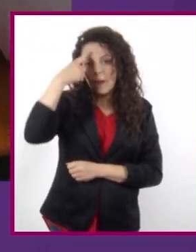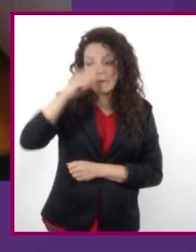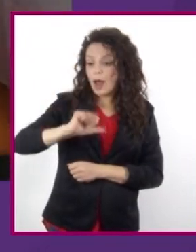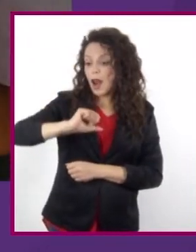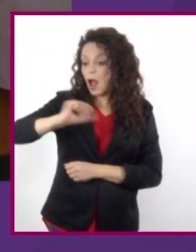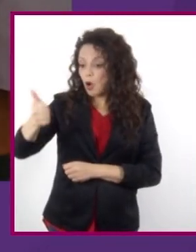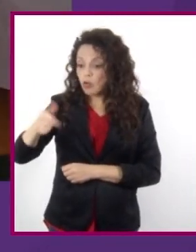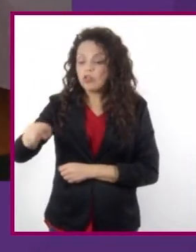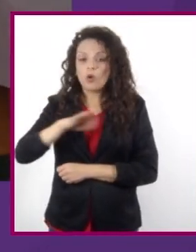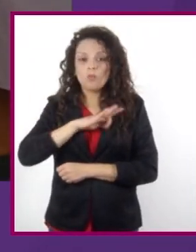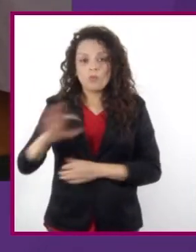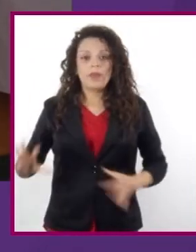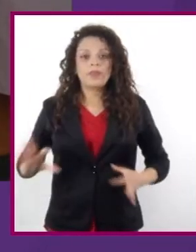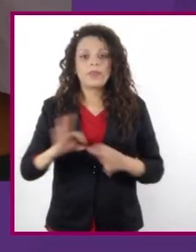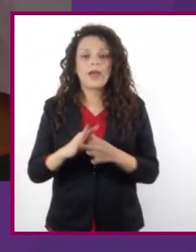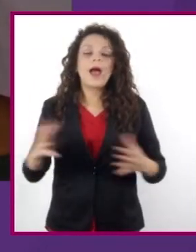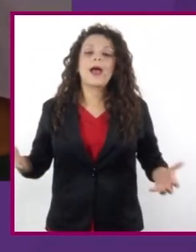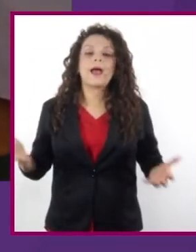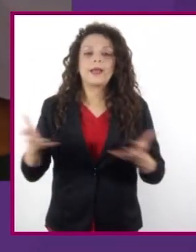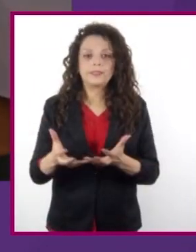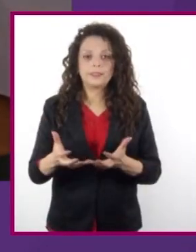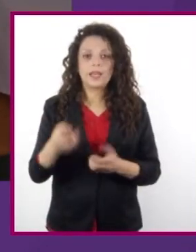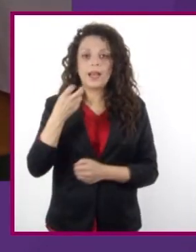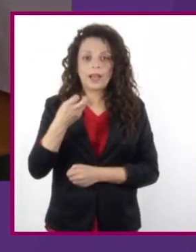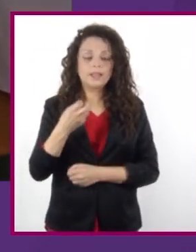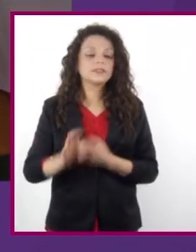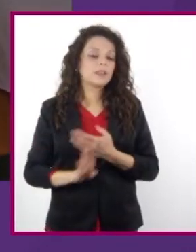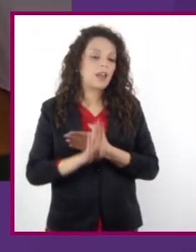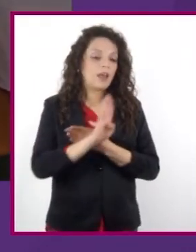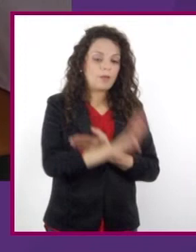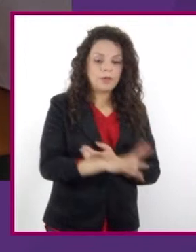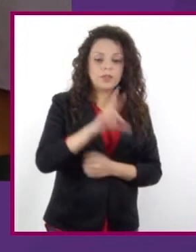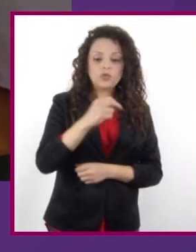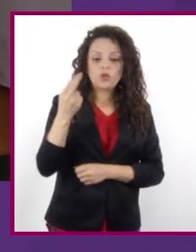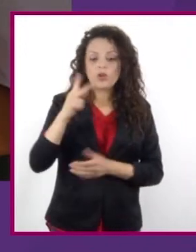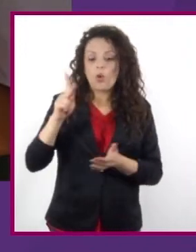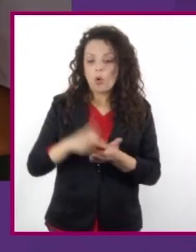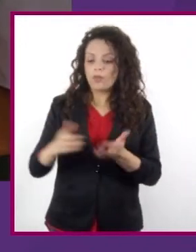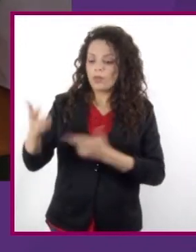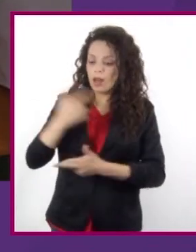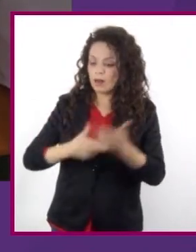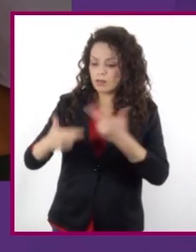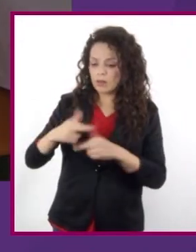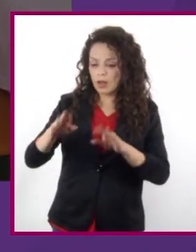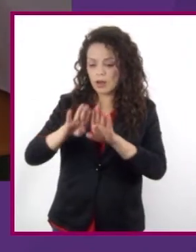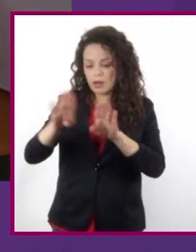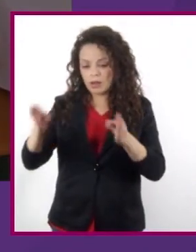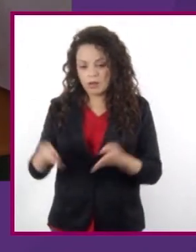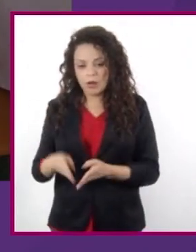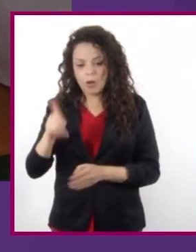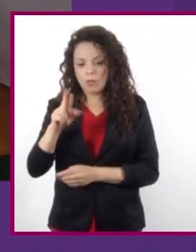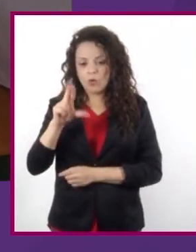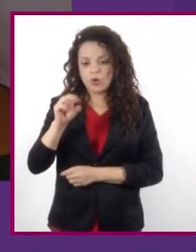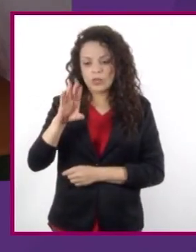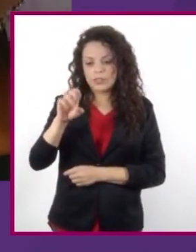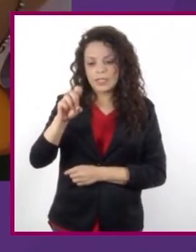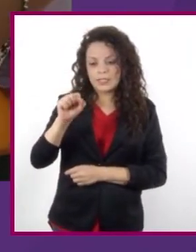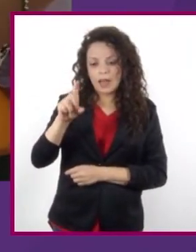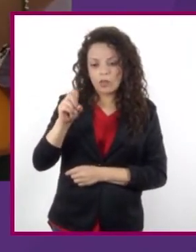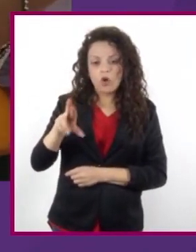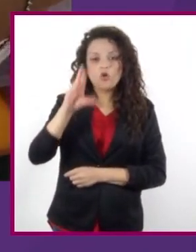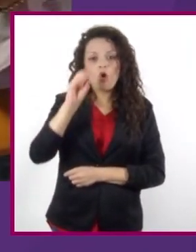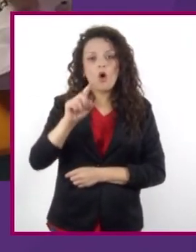componentes básicos, de manera que evita que tengan que volver a pasar por el procesador o incluso por la parte de la tarjeta